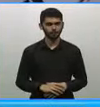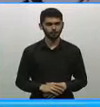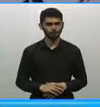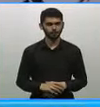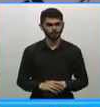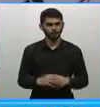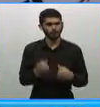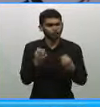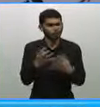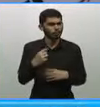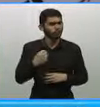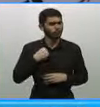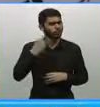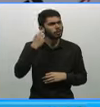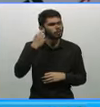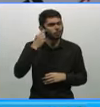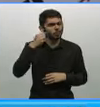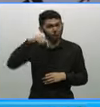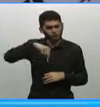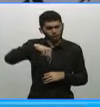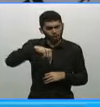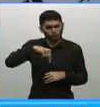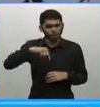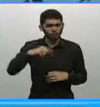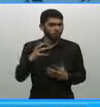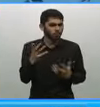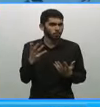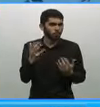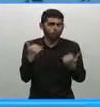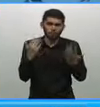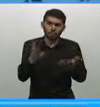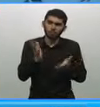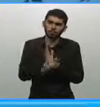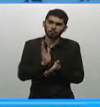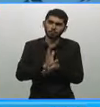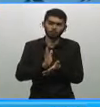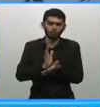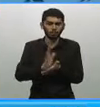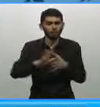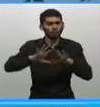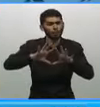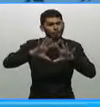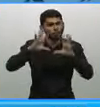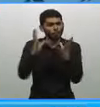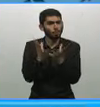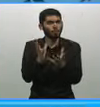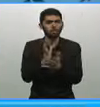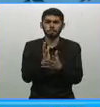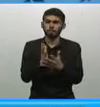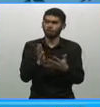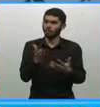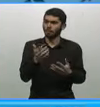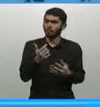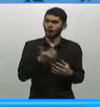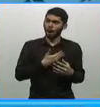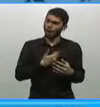Bueno, lo que creo que hoy era una gran oportunidad para que el mundo del fútbol diga qué buena decisión tomó la AFA respecto